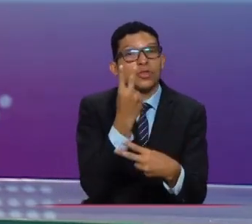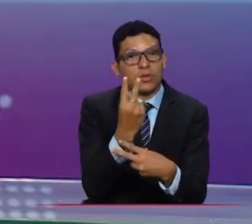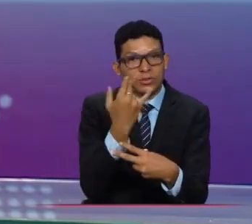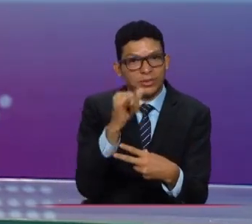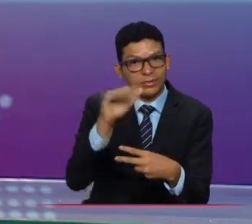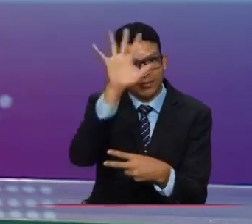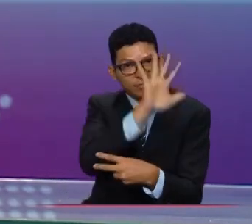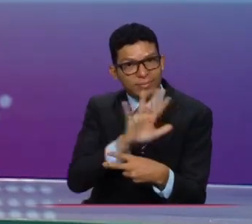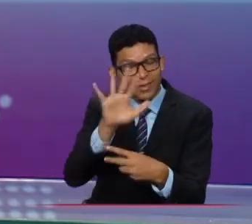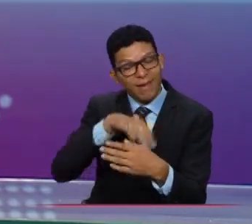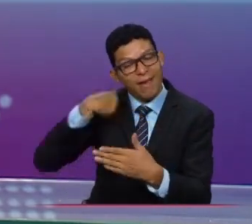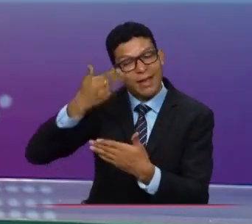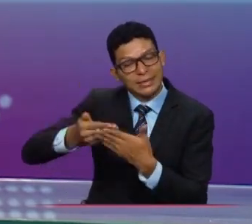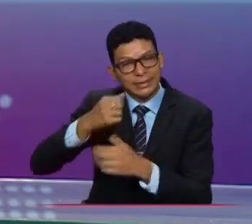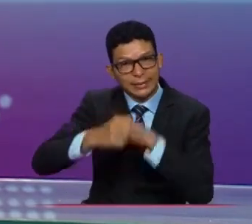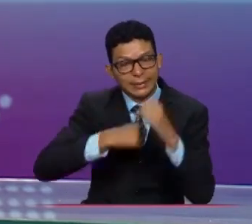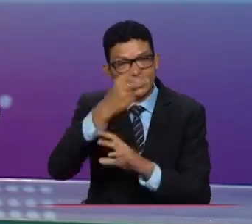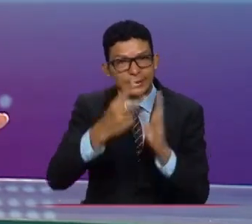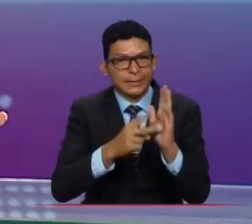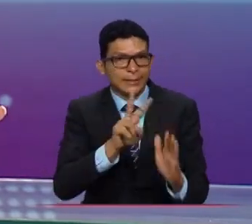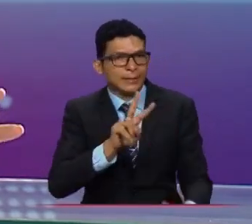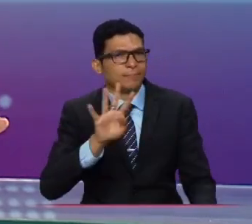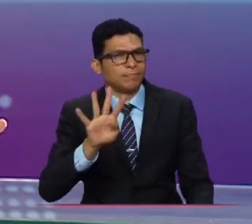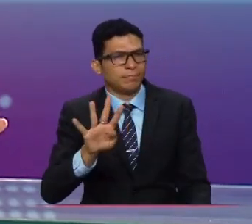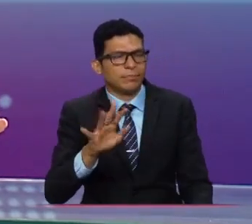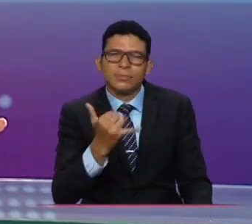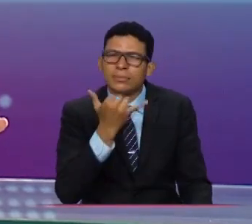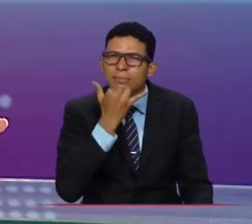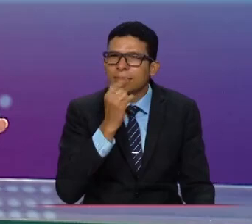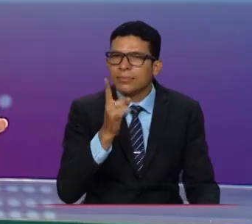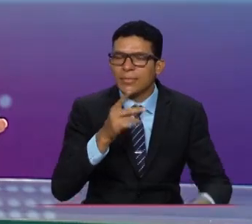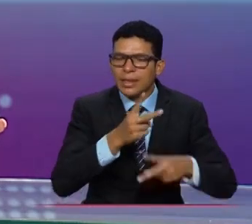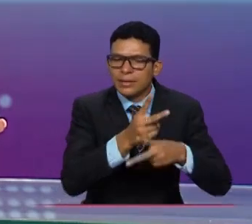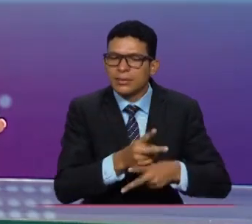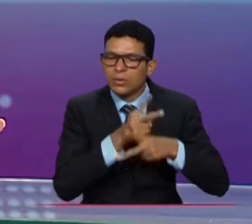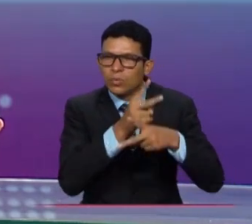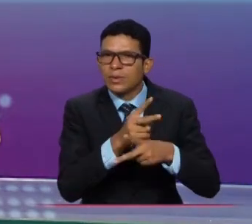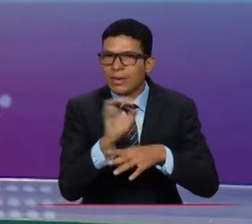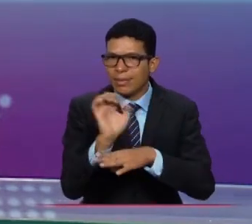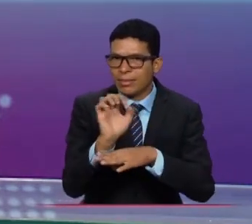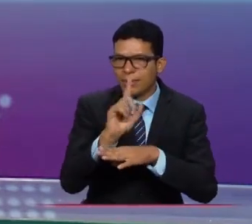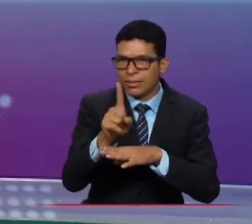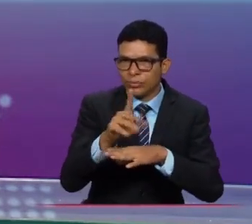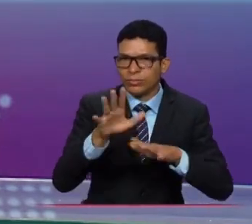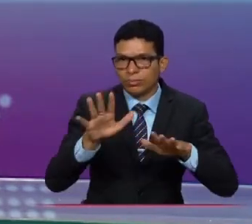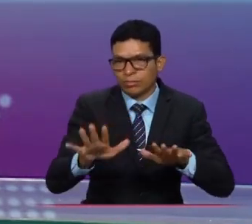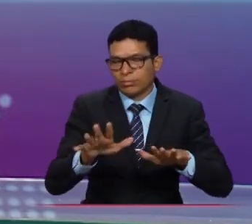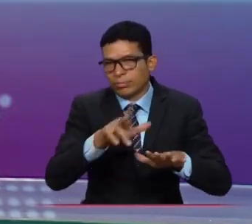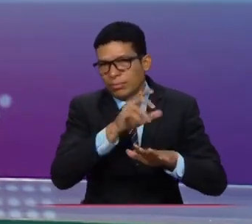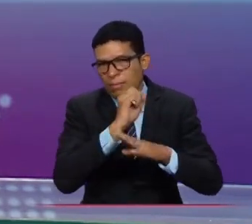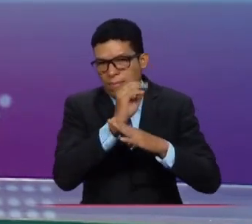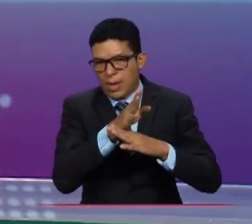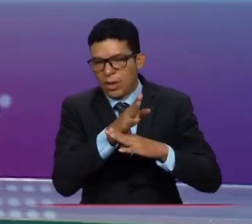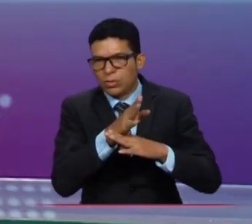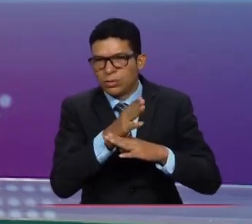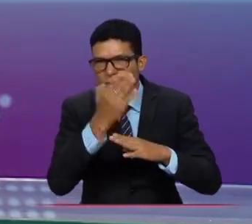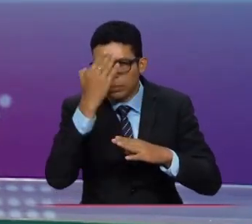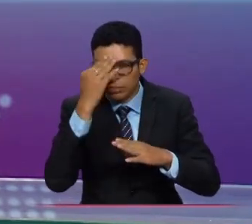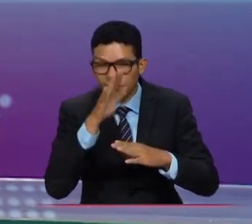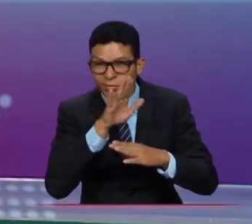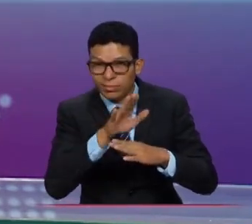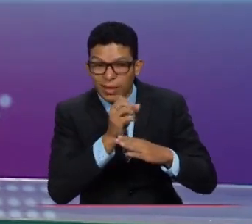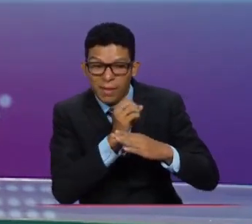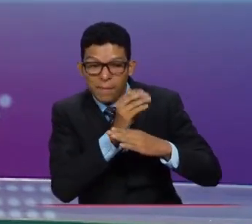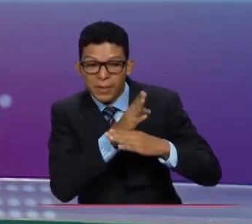departamento durante el año Pero qué está sucediendo con la seguridad en las entidades financieras especialmente considerando que este